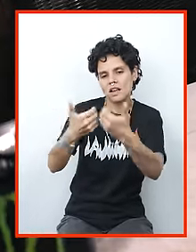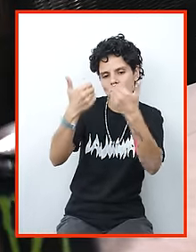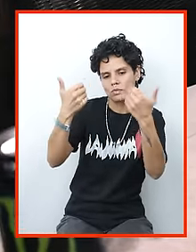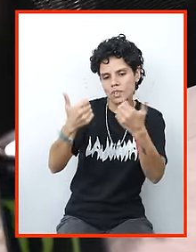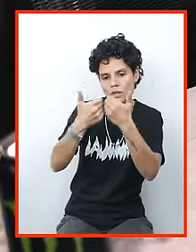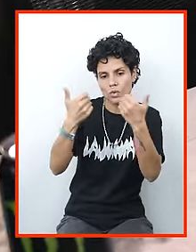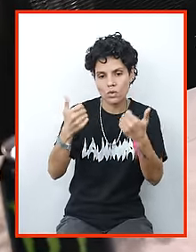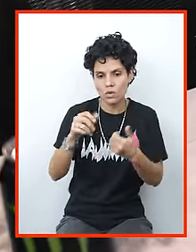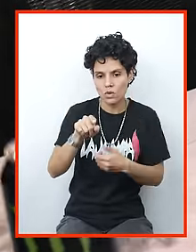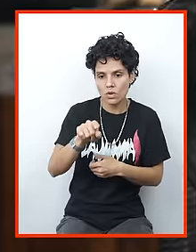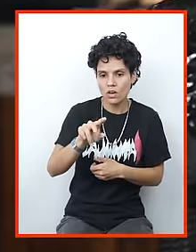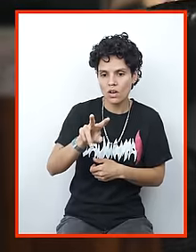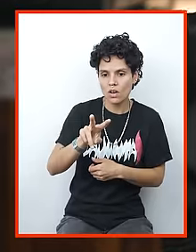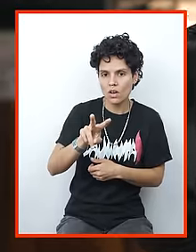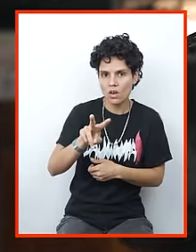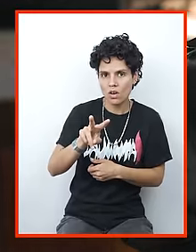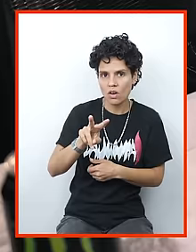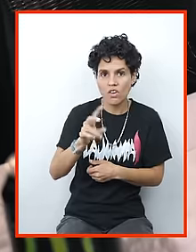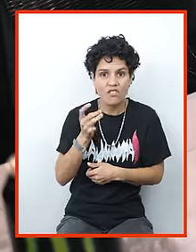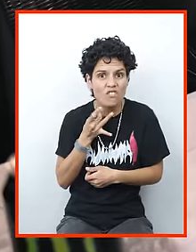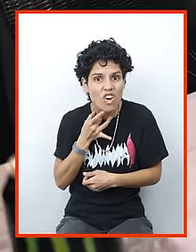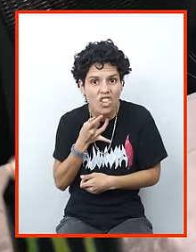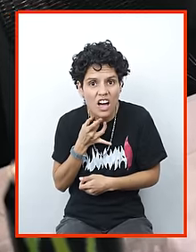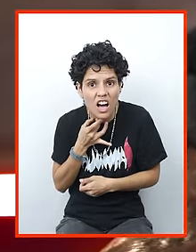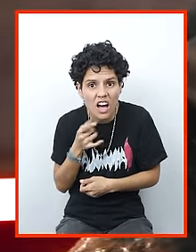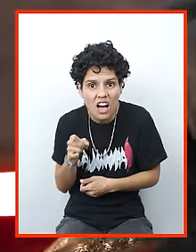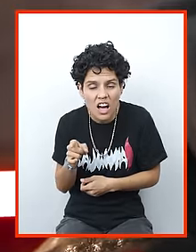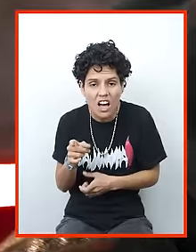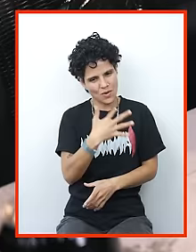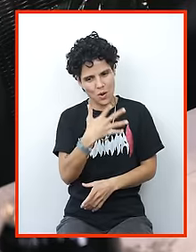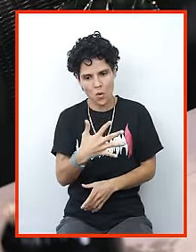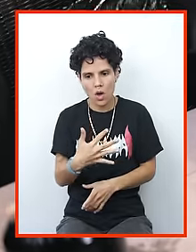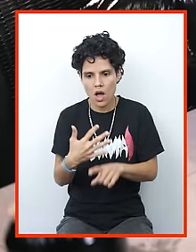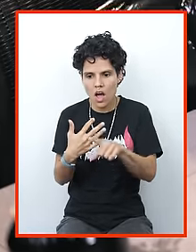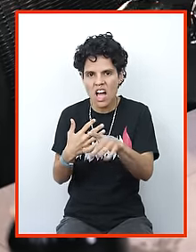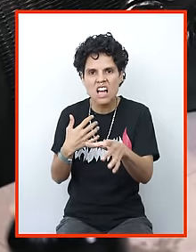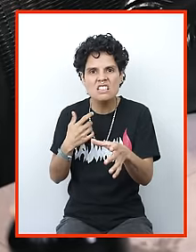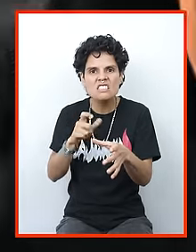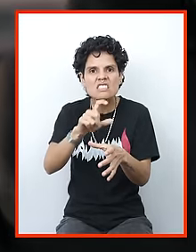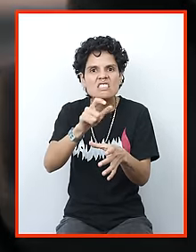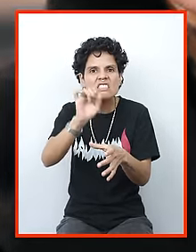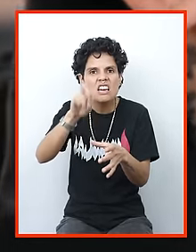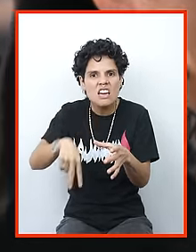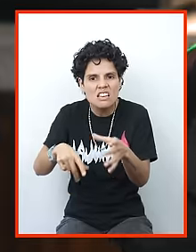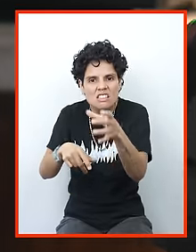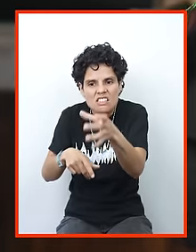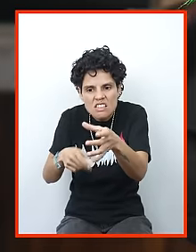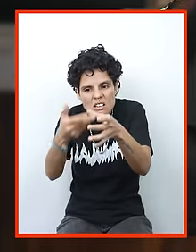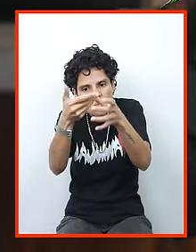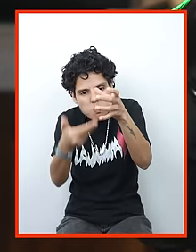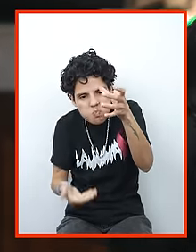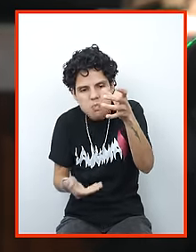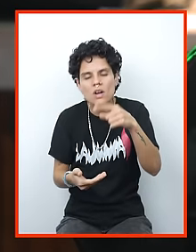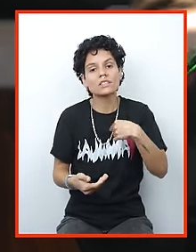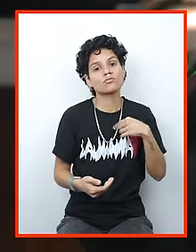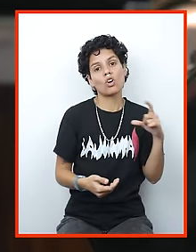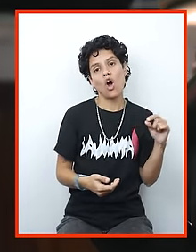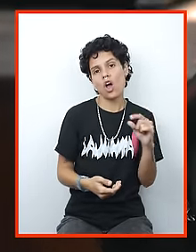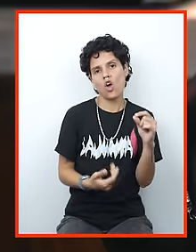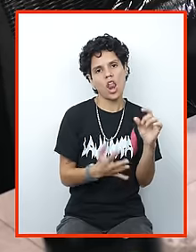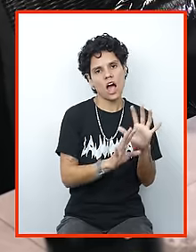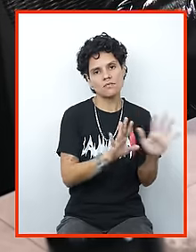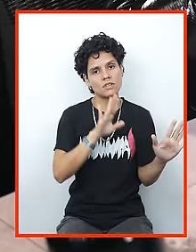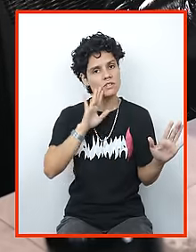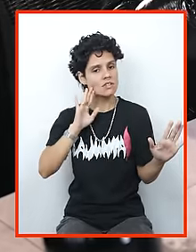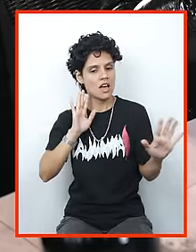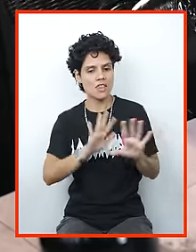Ahí está. Oh, ¿podcast solo, hermano? No, agüita, pura agüita. ¿Gin solo, hermano? Ya. Yeah. Oh, te pasaste. Yo aquí tomando